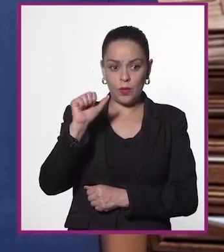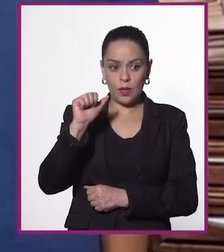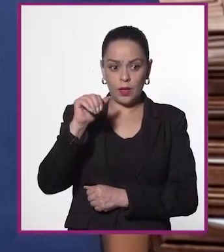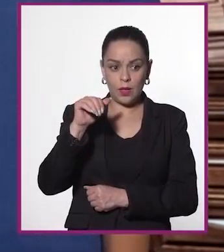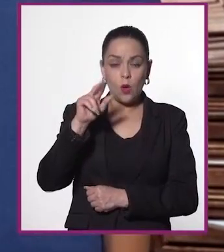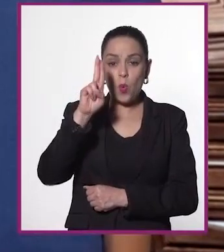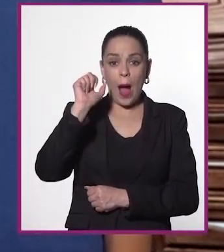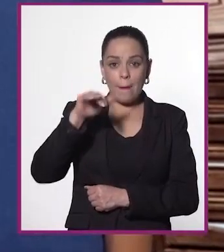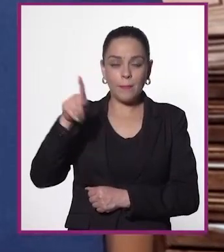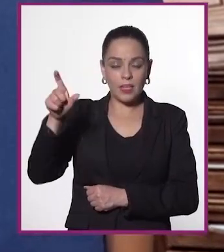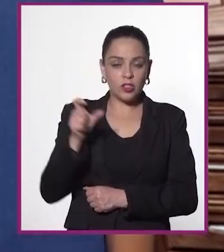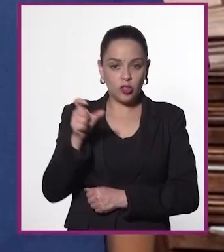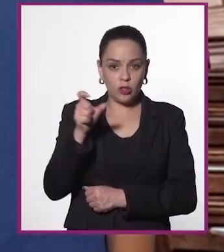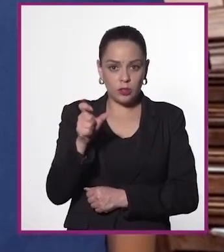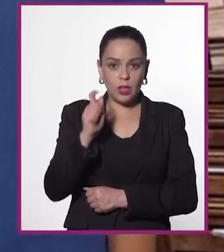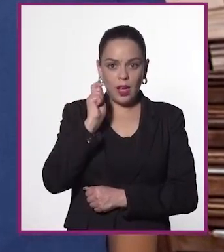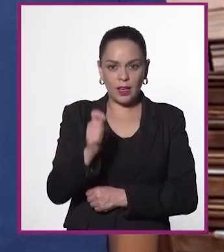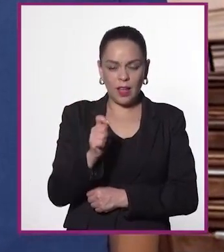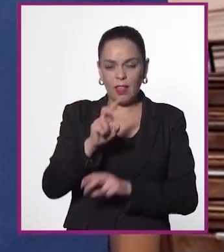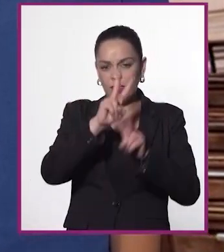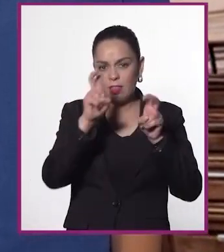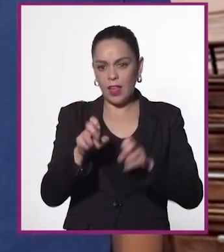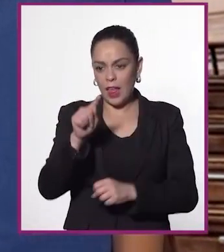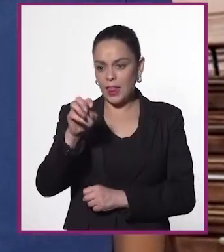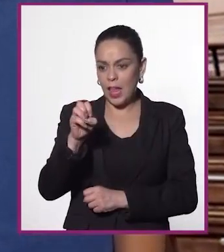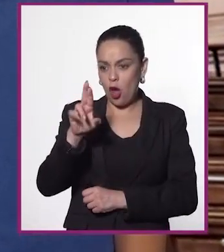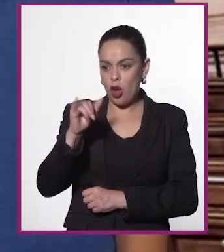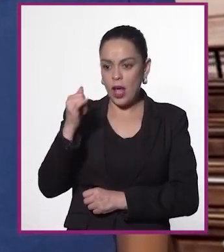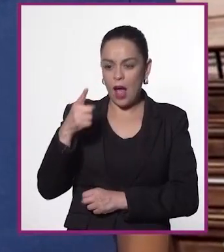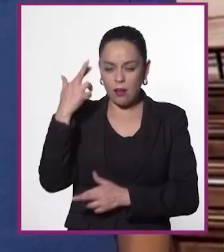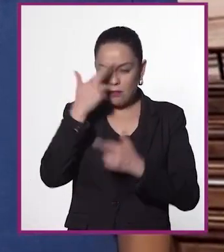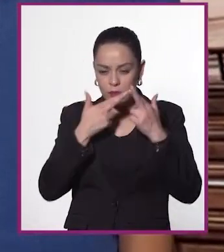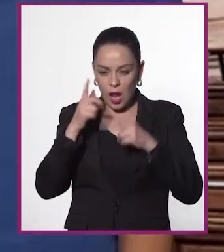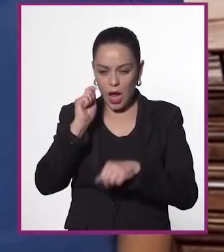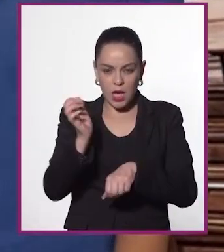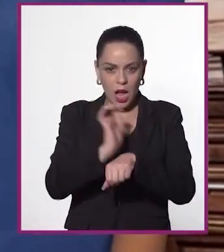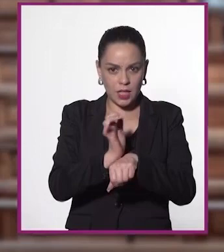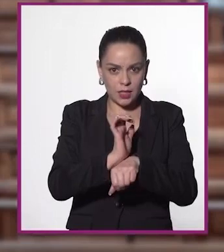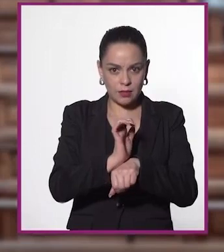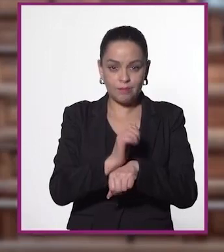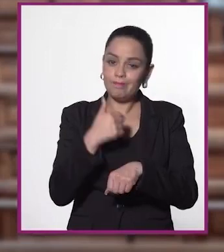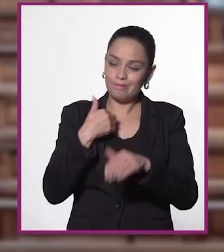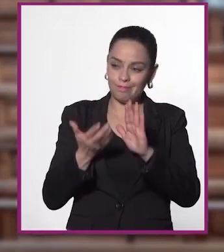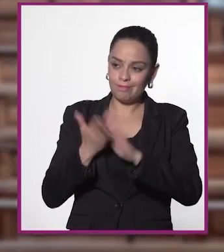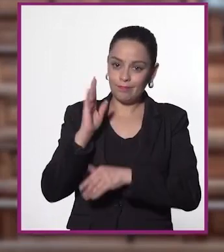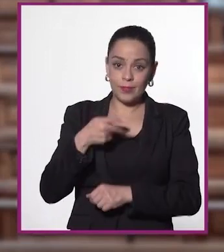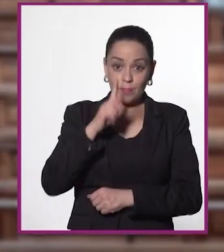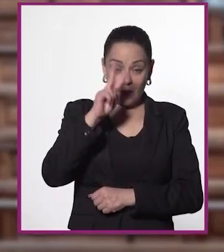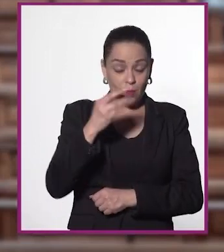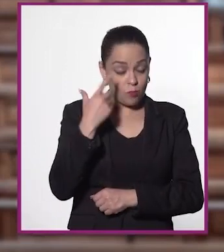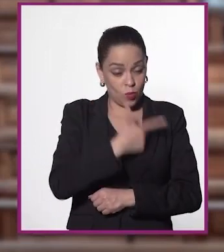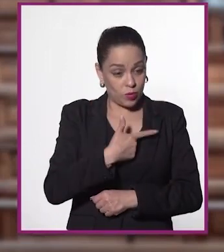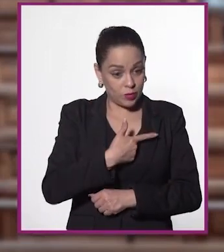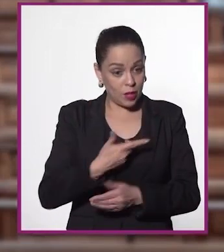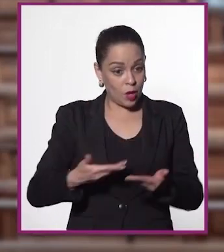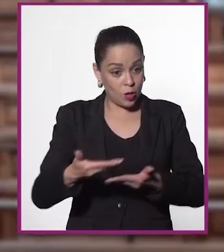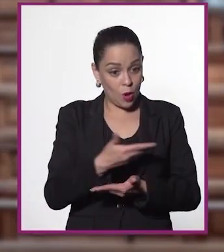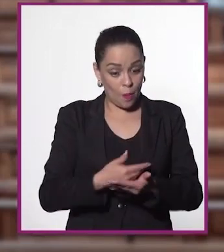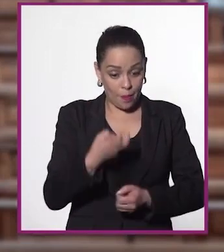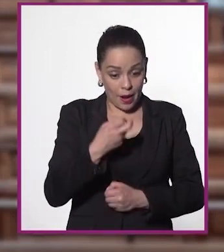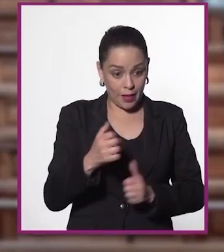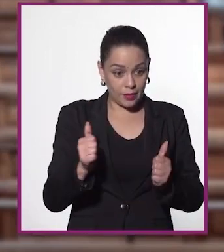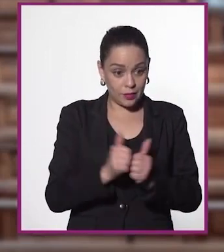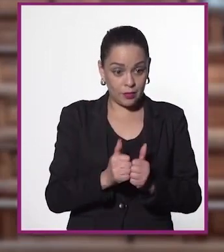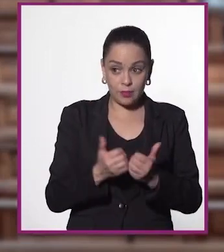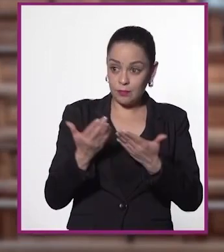Xochimilco, de las materias de teorías y análisis cinematográfico. Yo me retiro, pero ha sido un placer compartir este espacio con